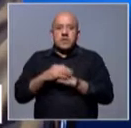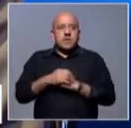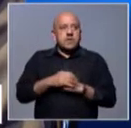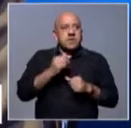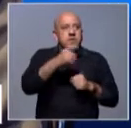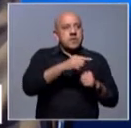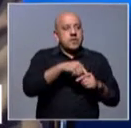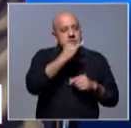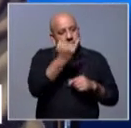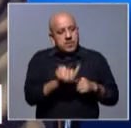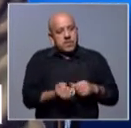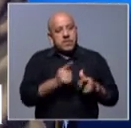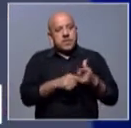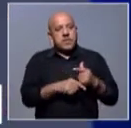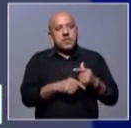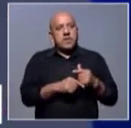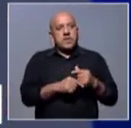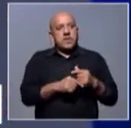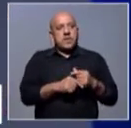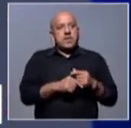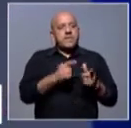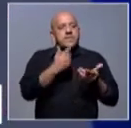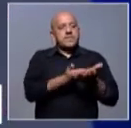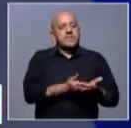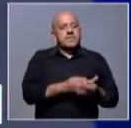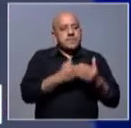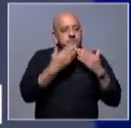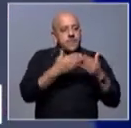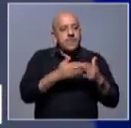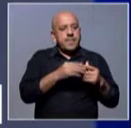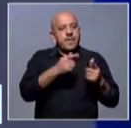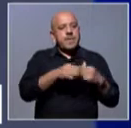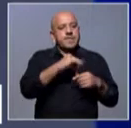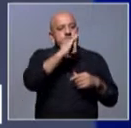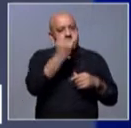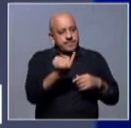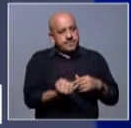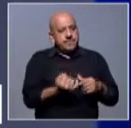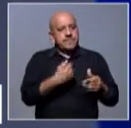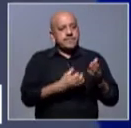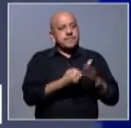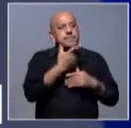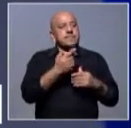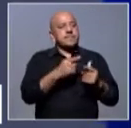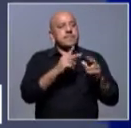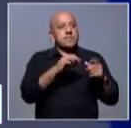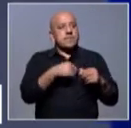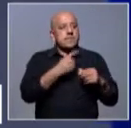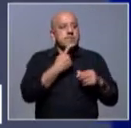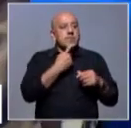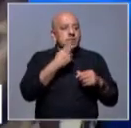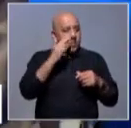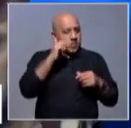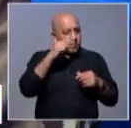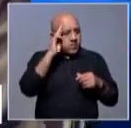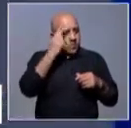aparece en cabildo abierto por lo menos por este señalamiento que yo hacía cuando planteaba la pregunta y por ende guido marini ríos como nuevo protagonista de la política uruguaya con mucha